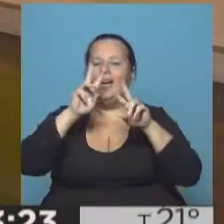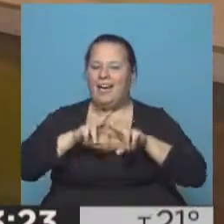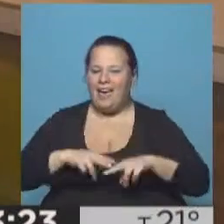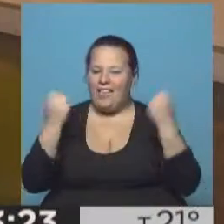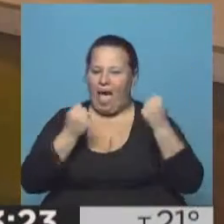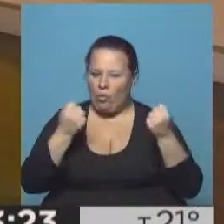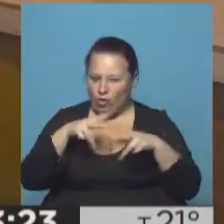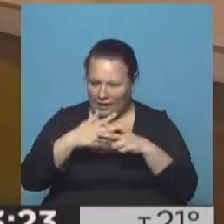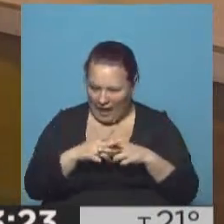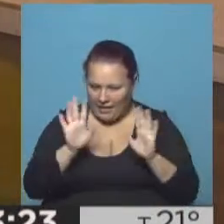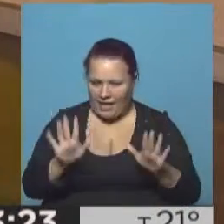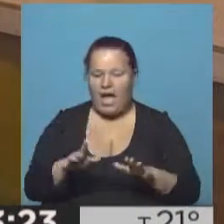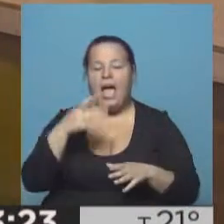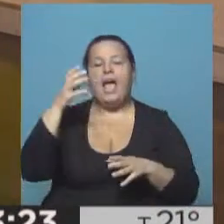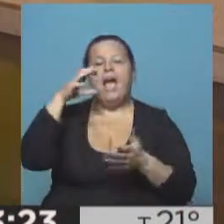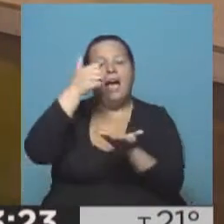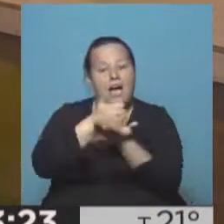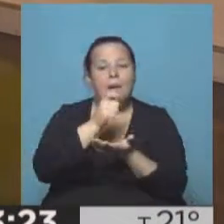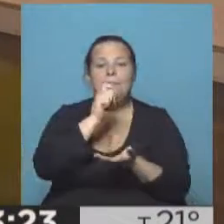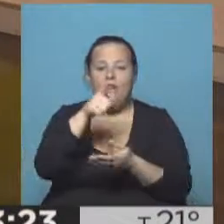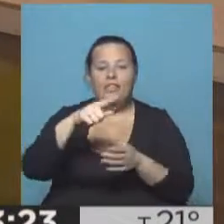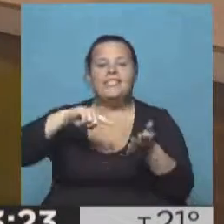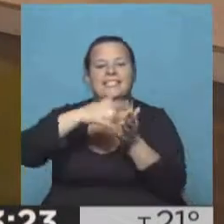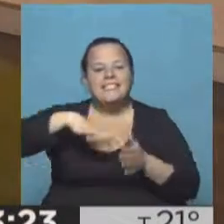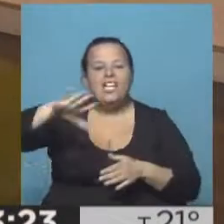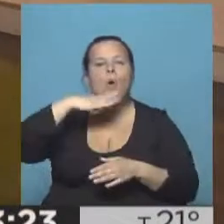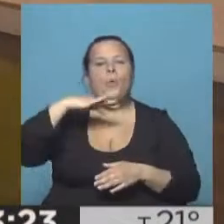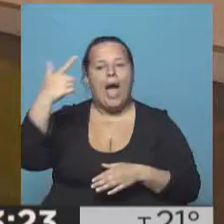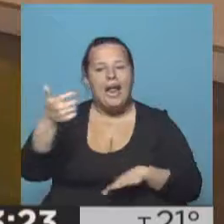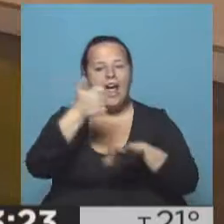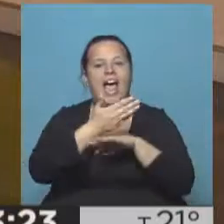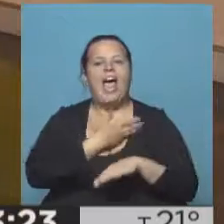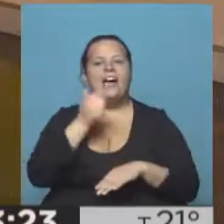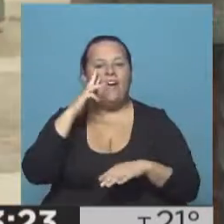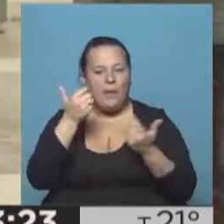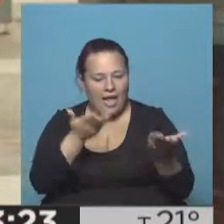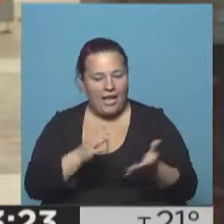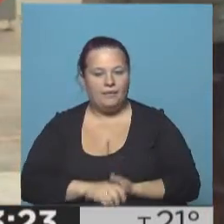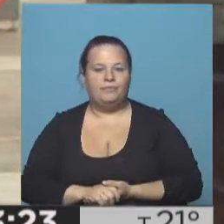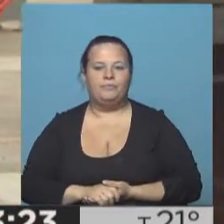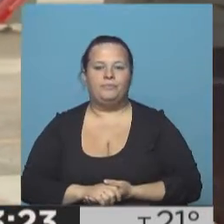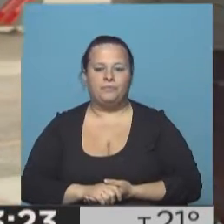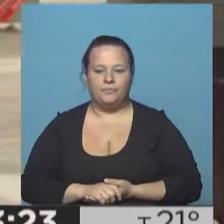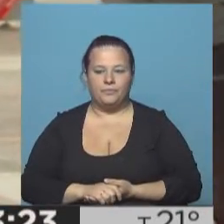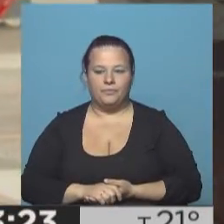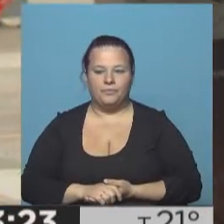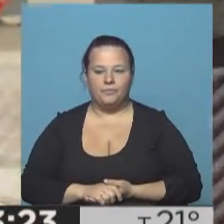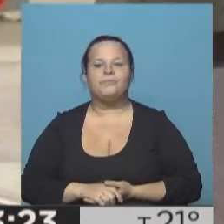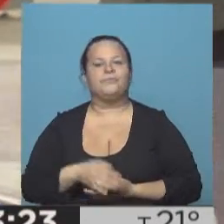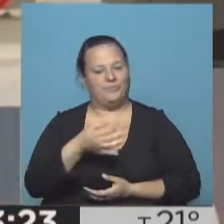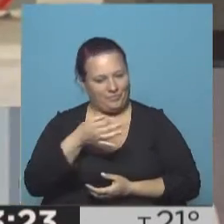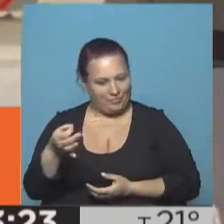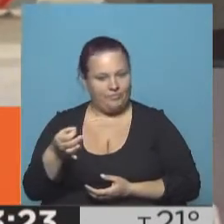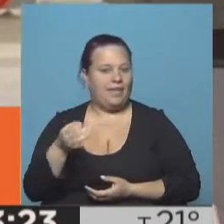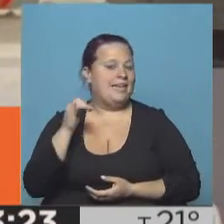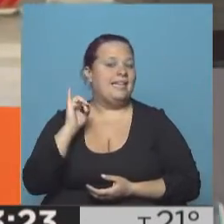vehicular el móvil está en un centro de barracas y se encuentra fabiana farrutx y fabiana así